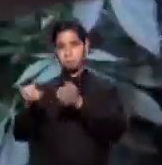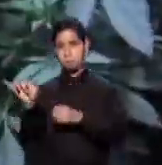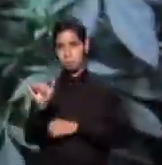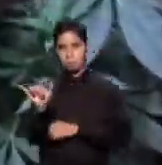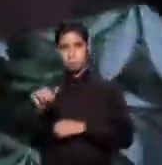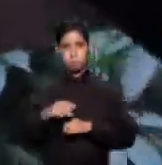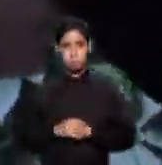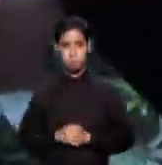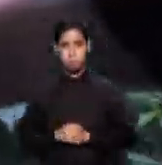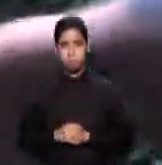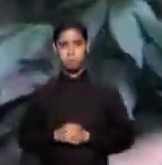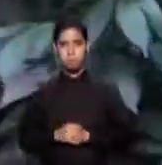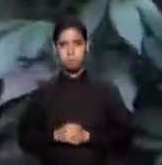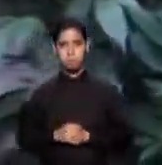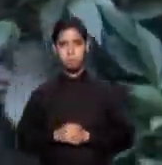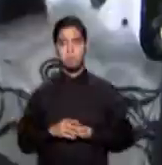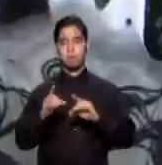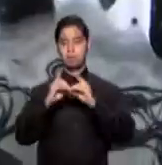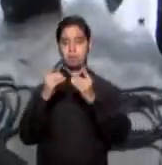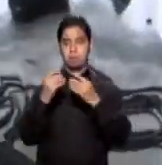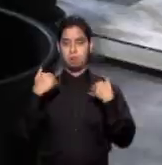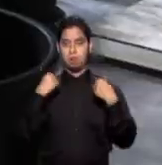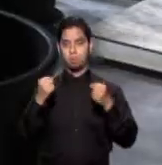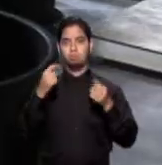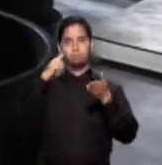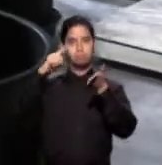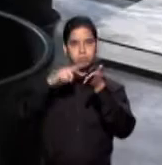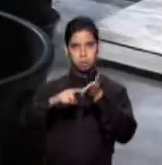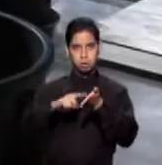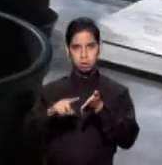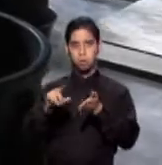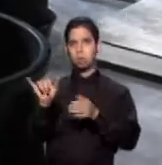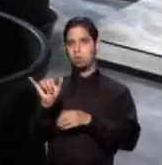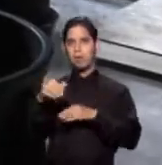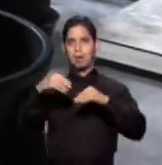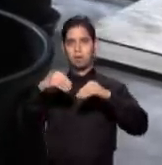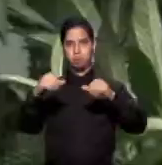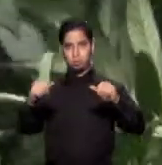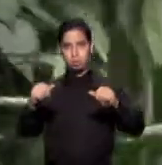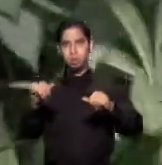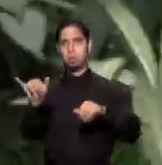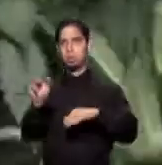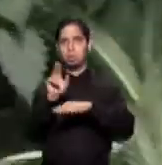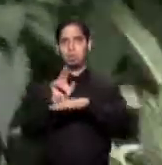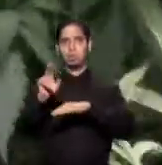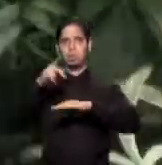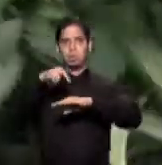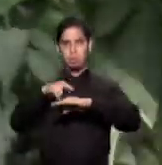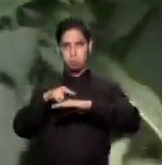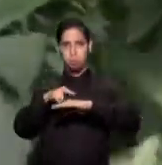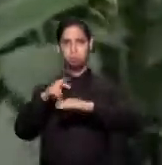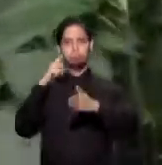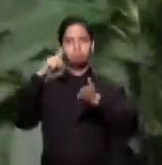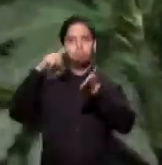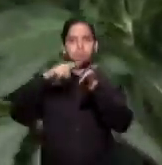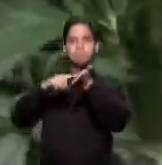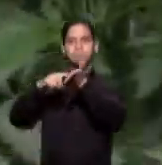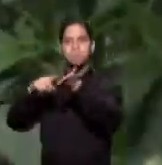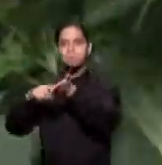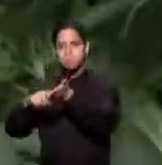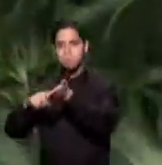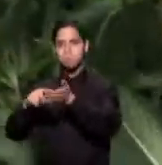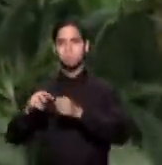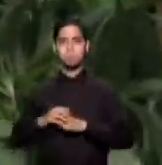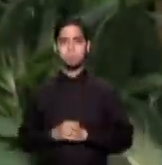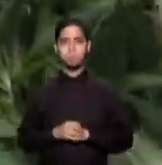el Departamento de Salud, el de Agricultura y la Universidad de Puerto Rico a través de un sistema de monitoreo. Según explica